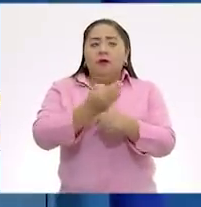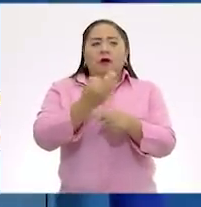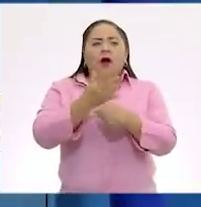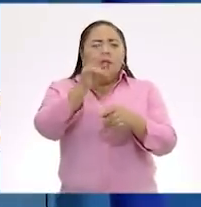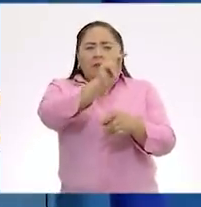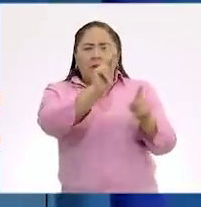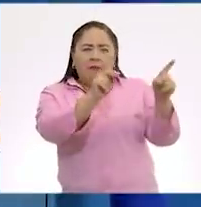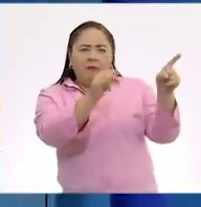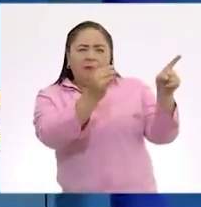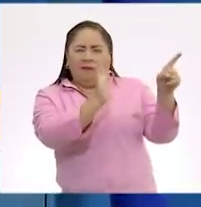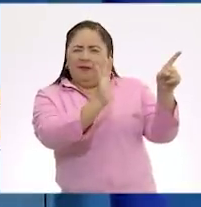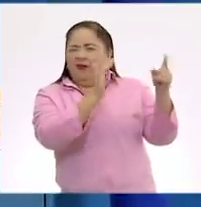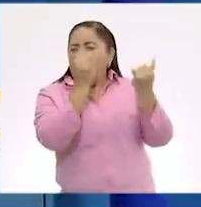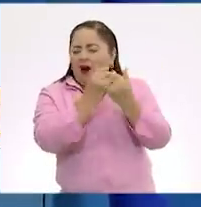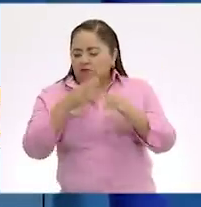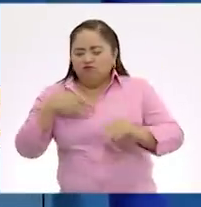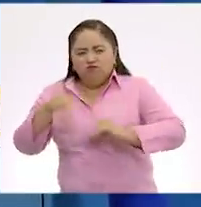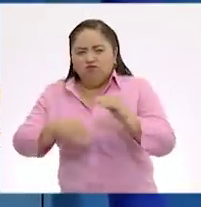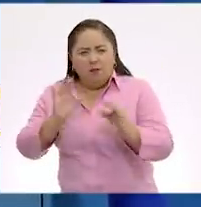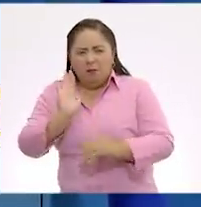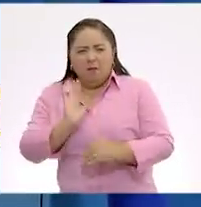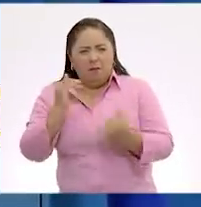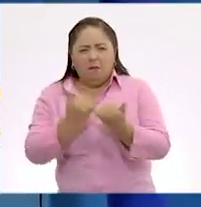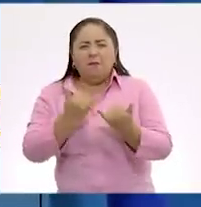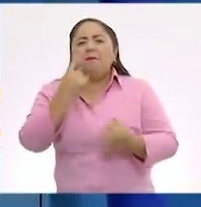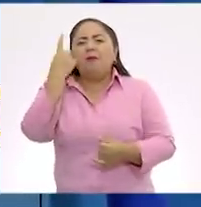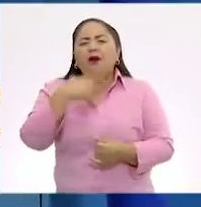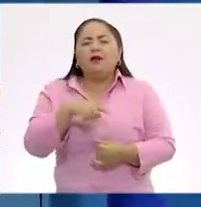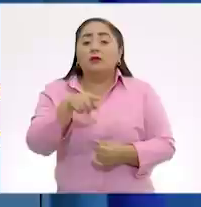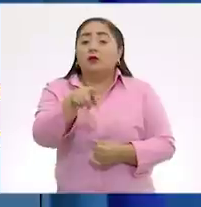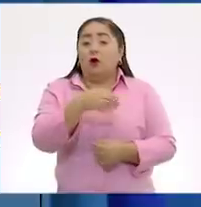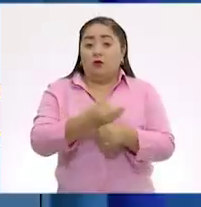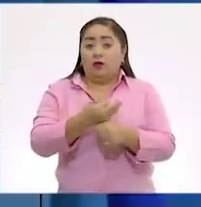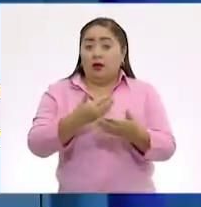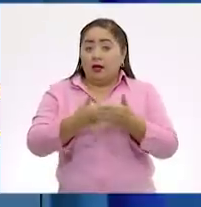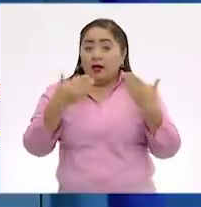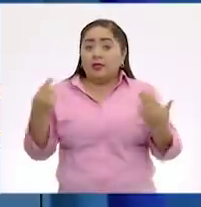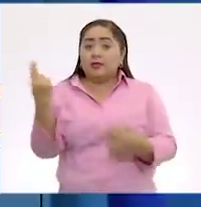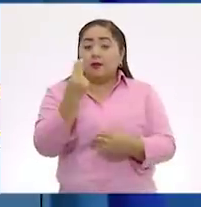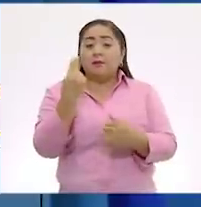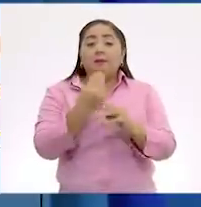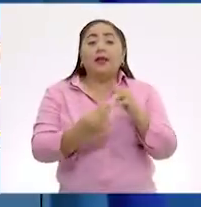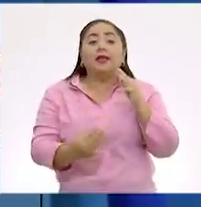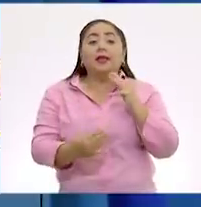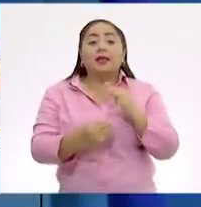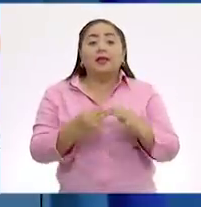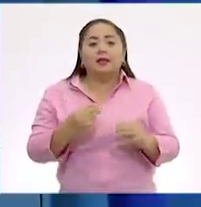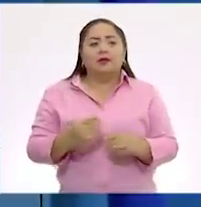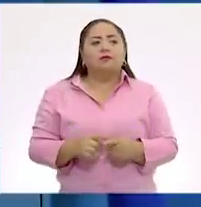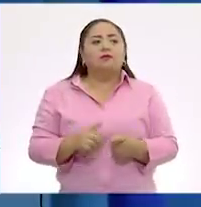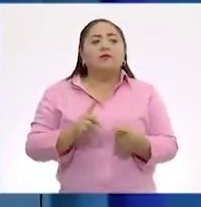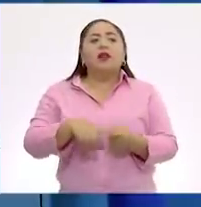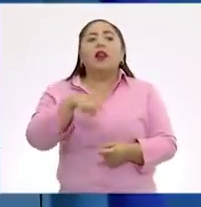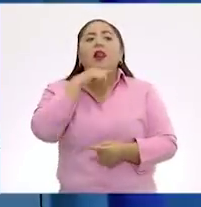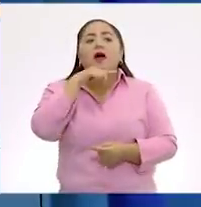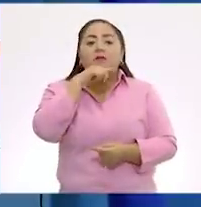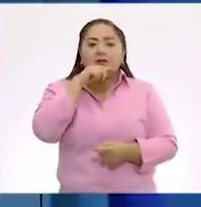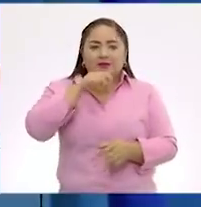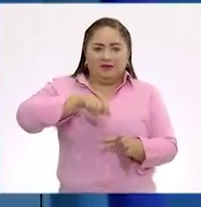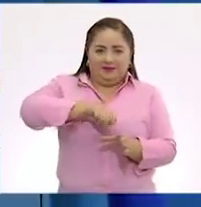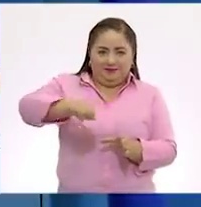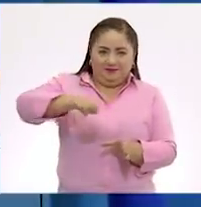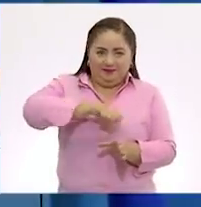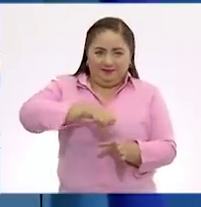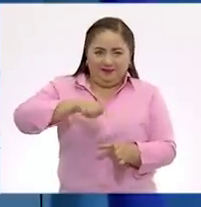uno similar a este que tenemos, para lo cual necesitamos los siguientes materiales. Lápiz adhesivo,